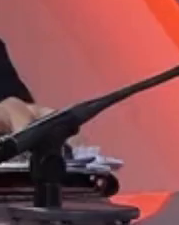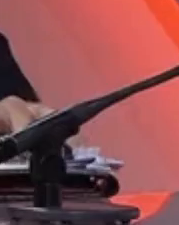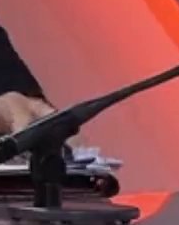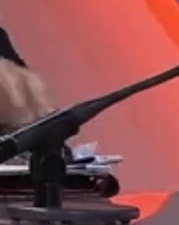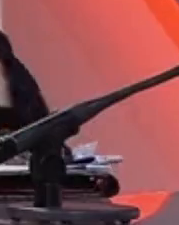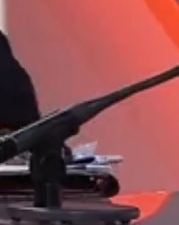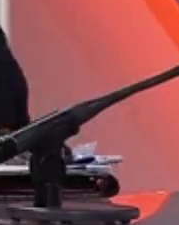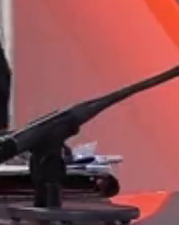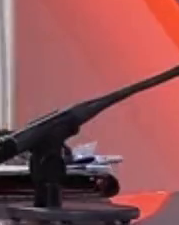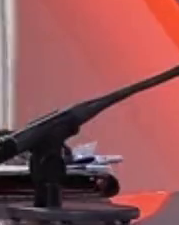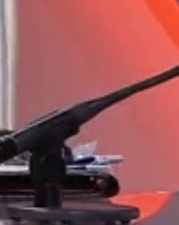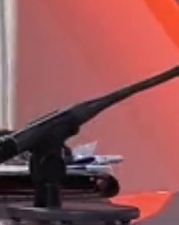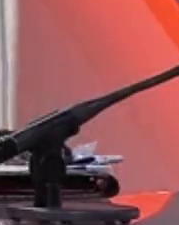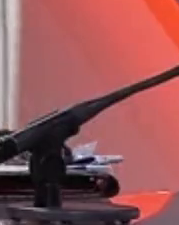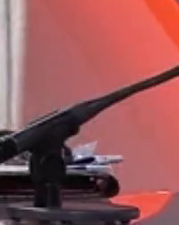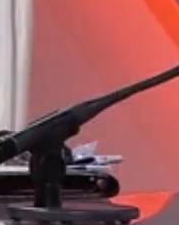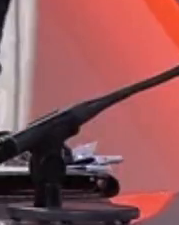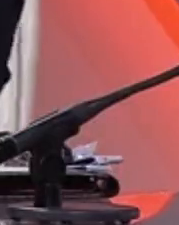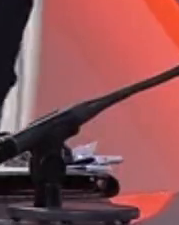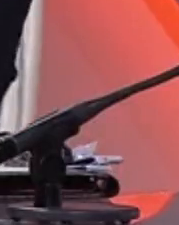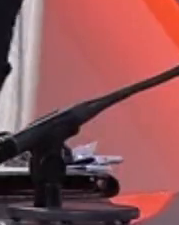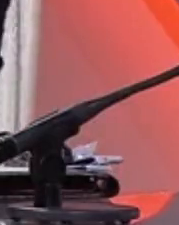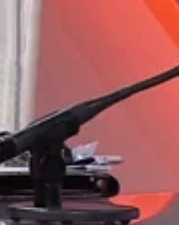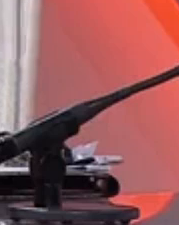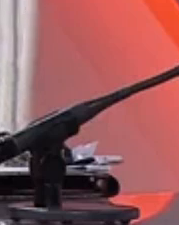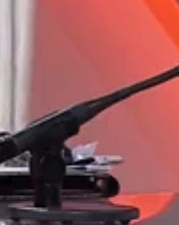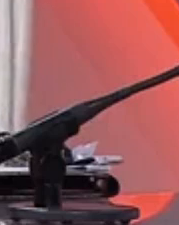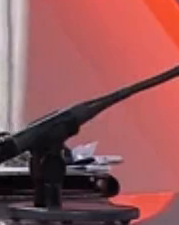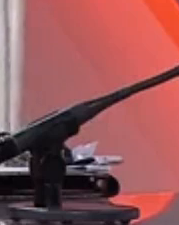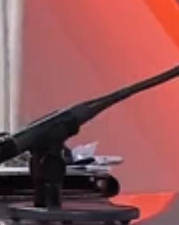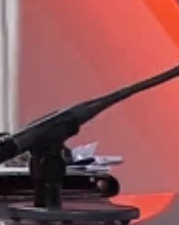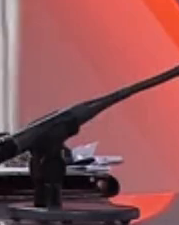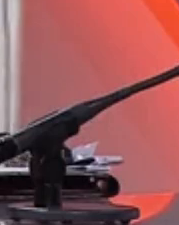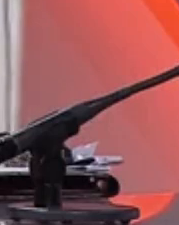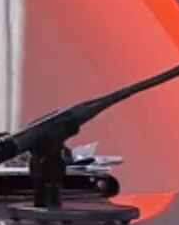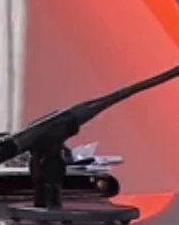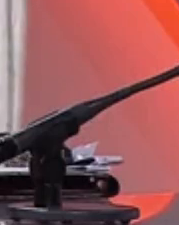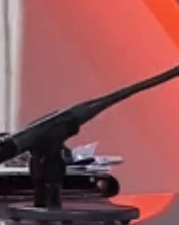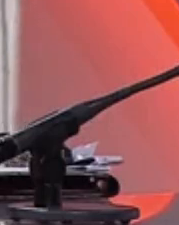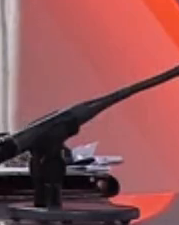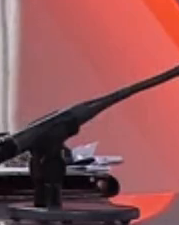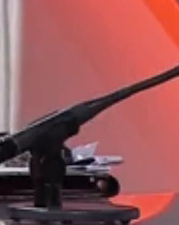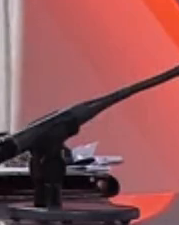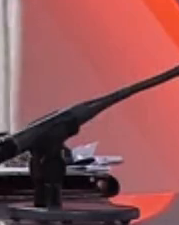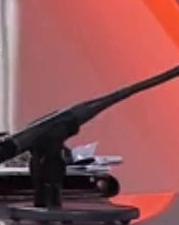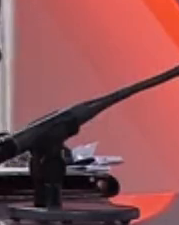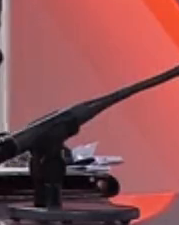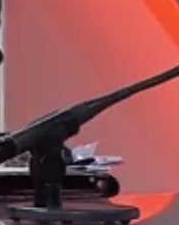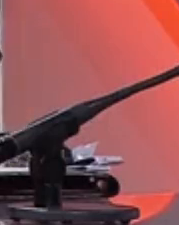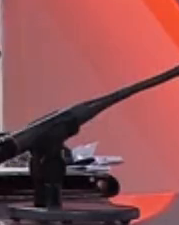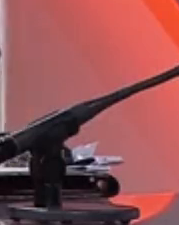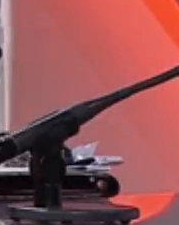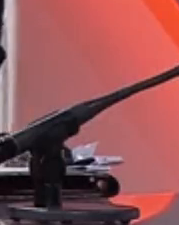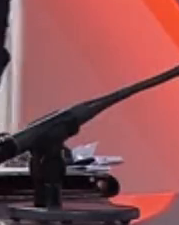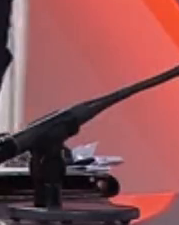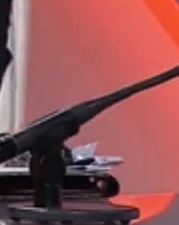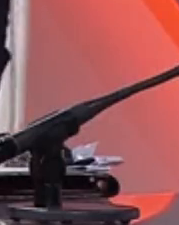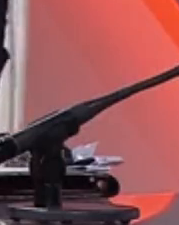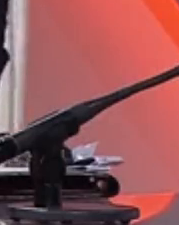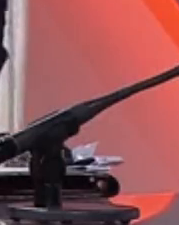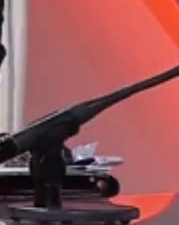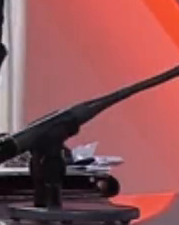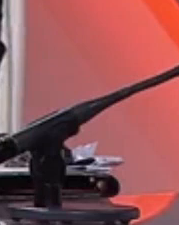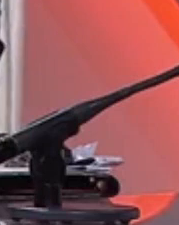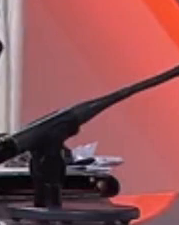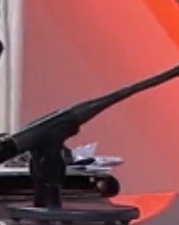bueno ya que la upec jorge y otros entes de la sociedad civil cubana no se les conseguido la visa no pueden estar en la cumbre de